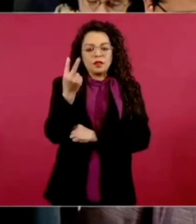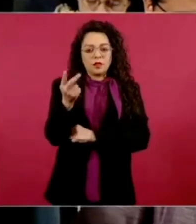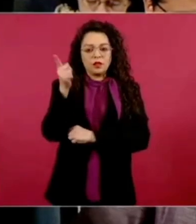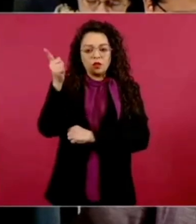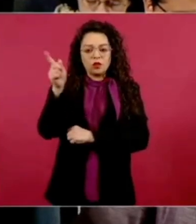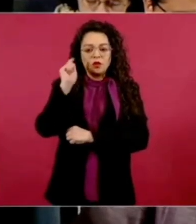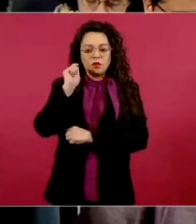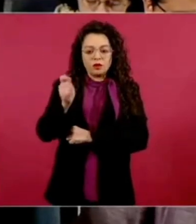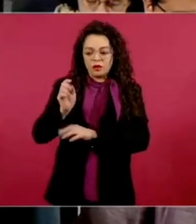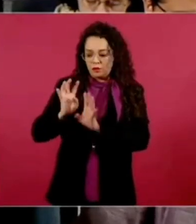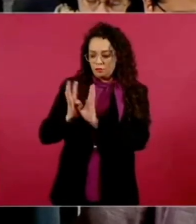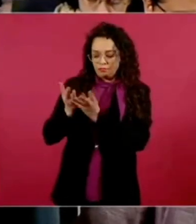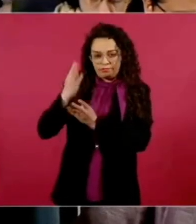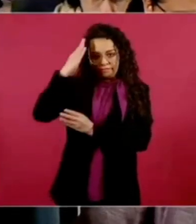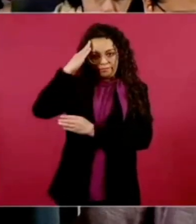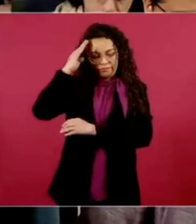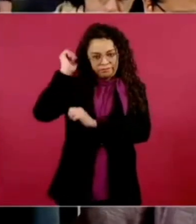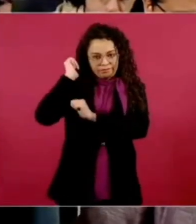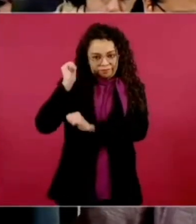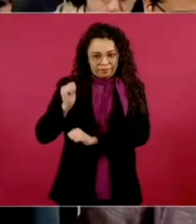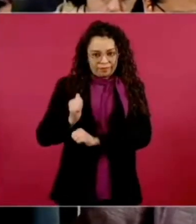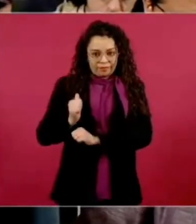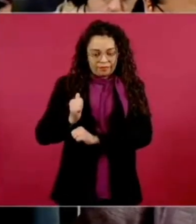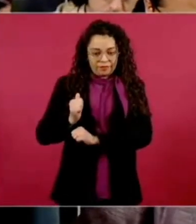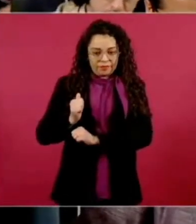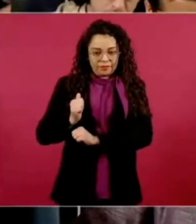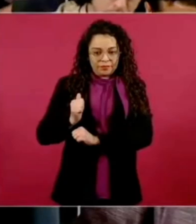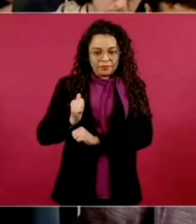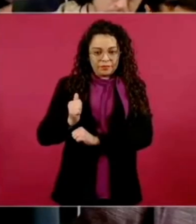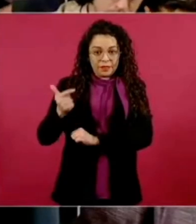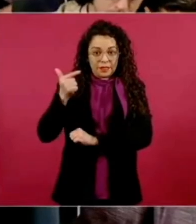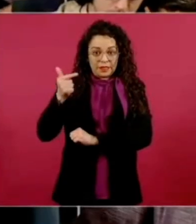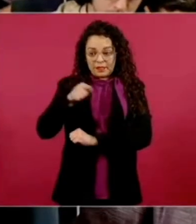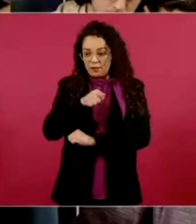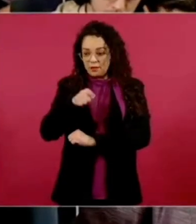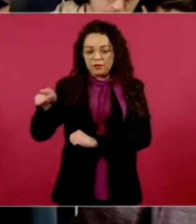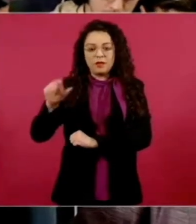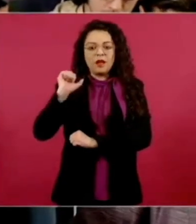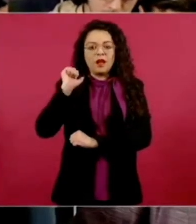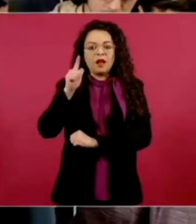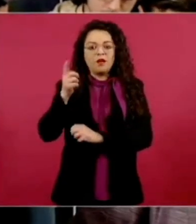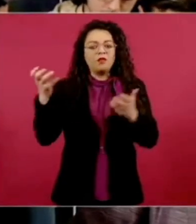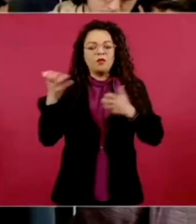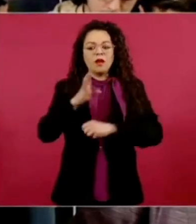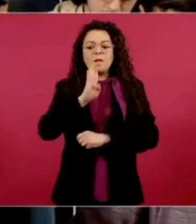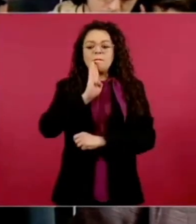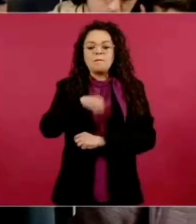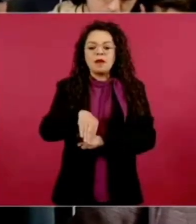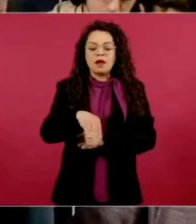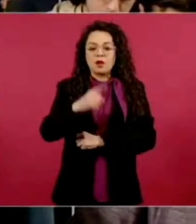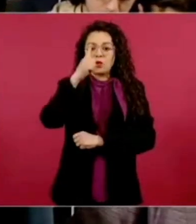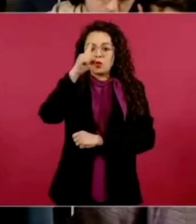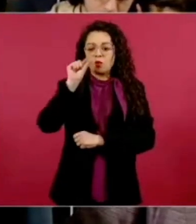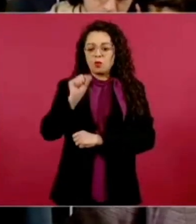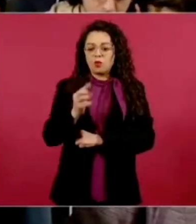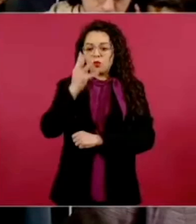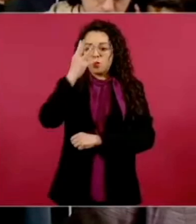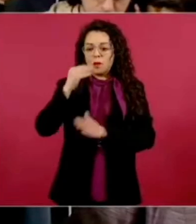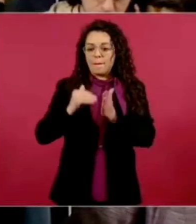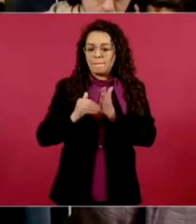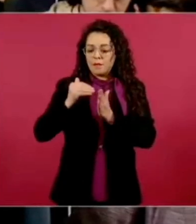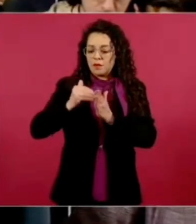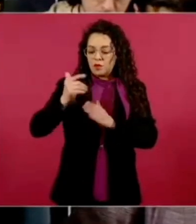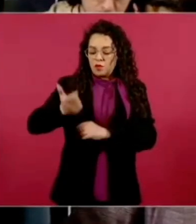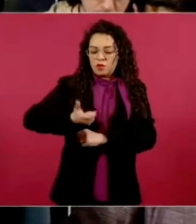ese momento habrían incurrido en algunas presuntas irregularidades por 1.4 millones de pesos